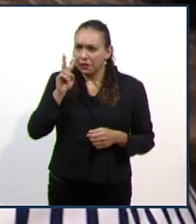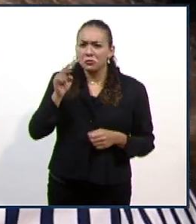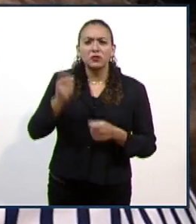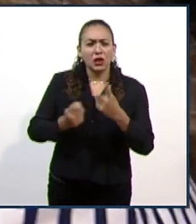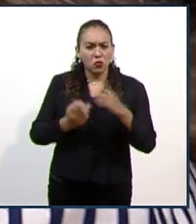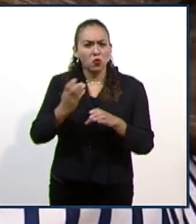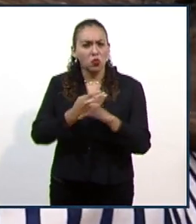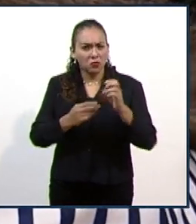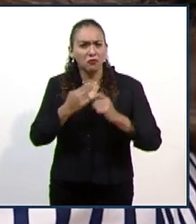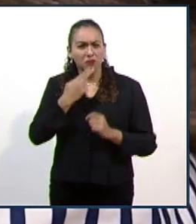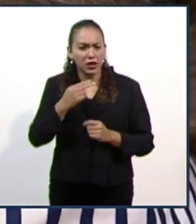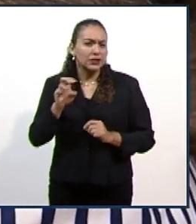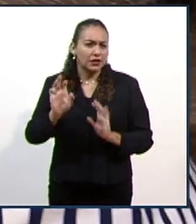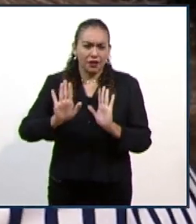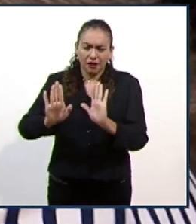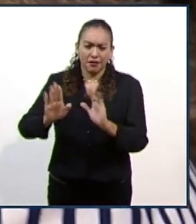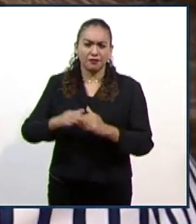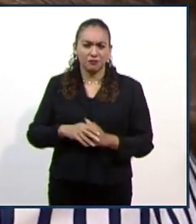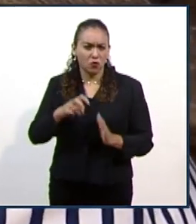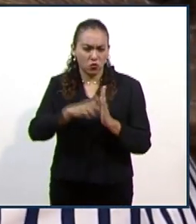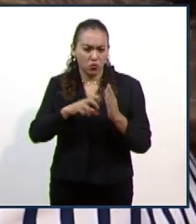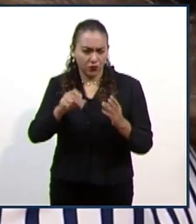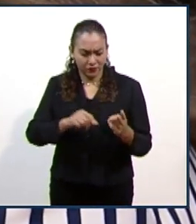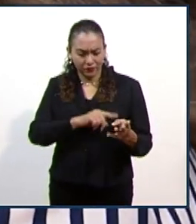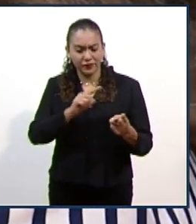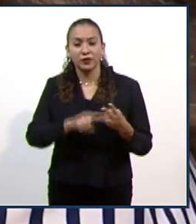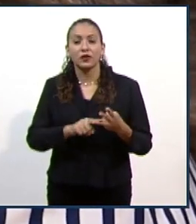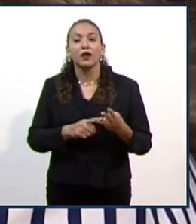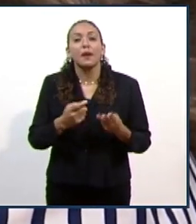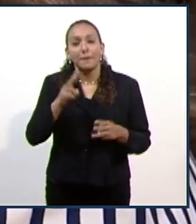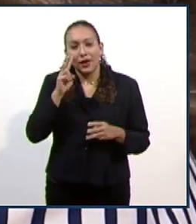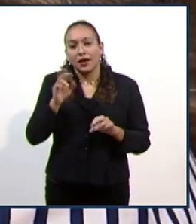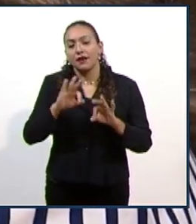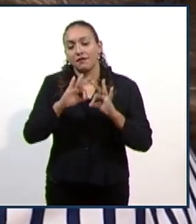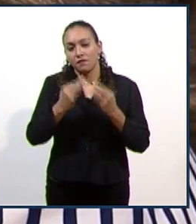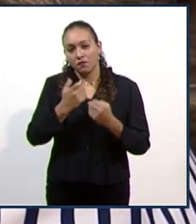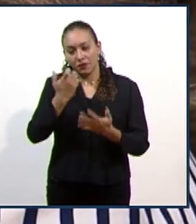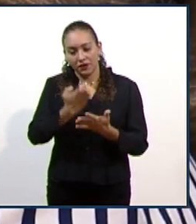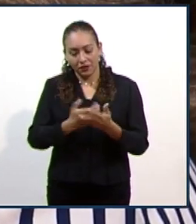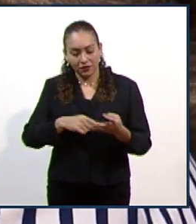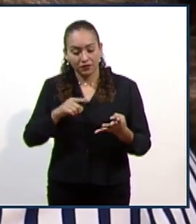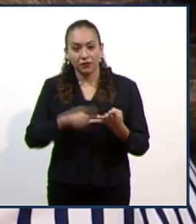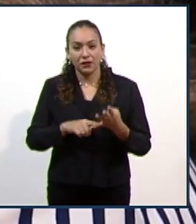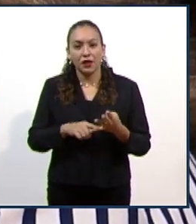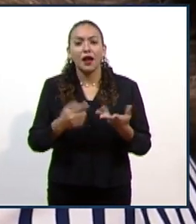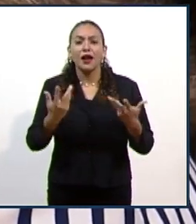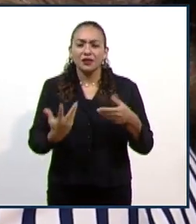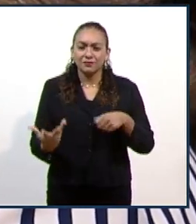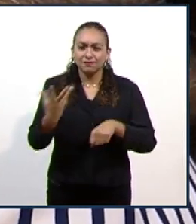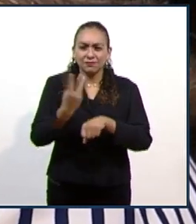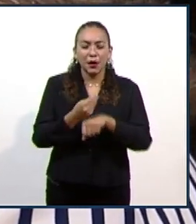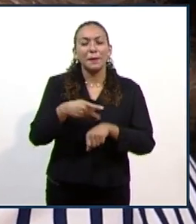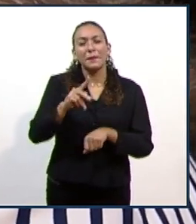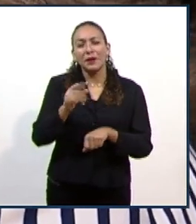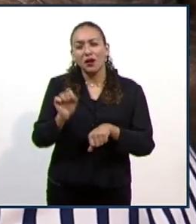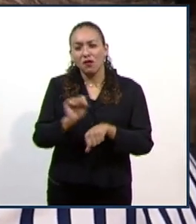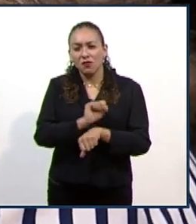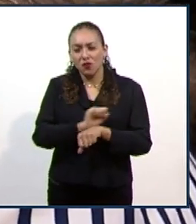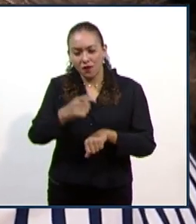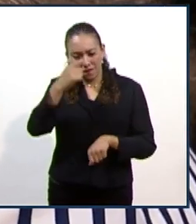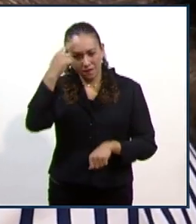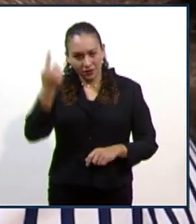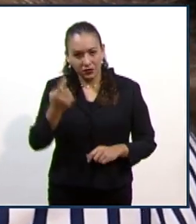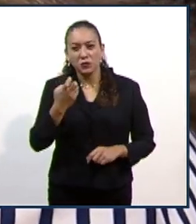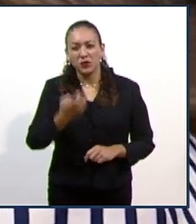ser económica. Cuarta, implementarse con sencillez. Con ese pragmatismo, opto